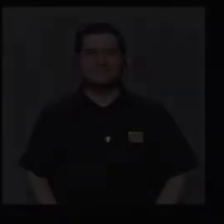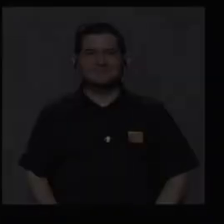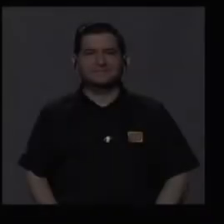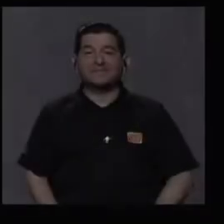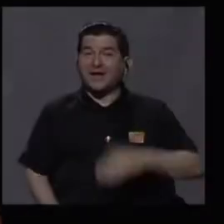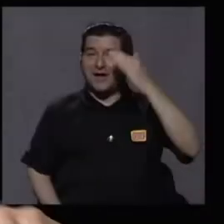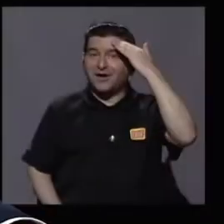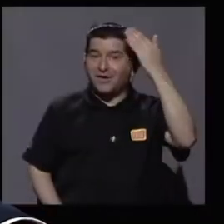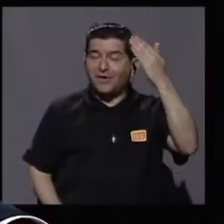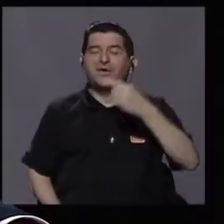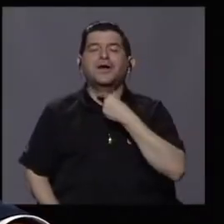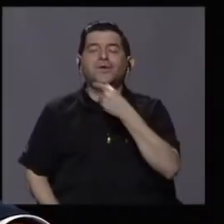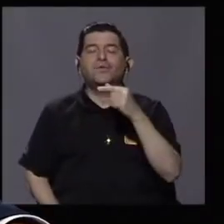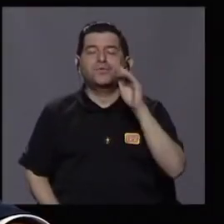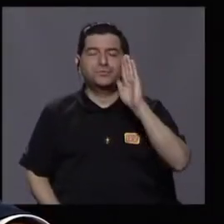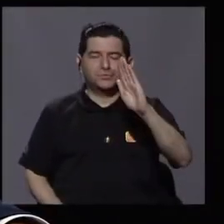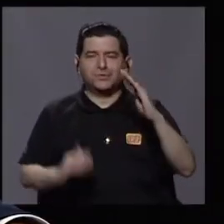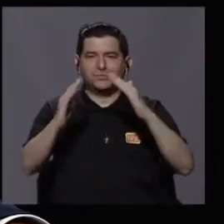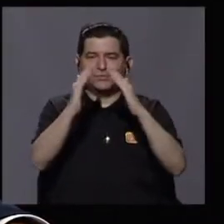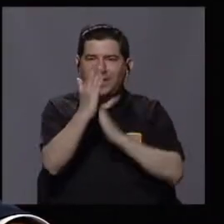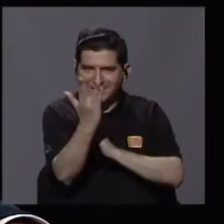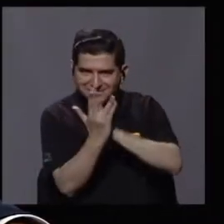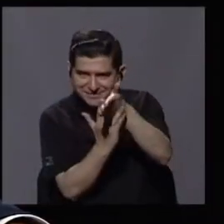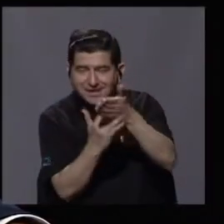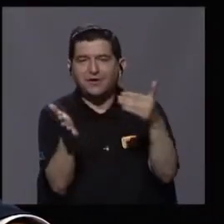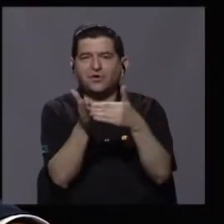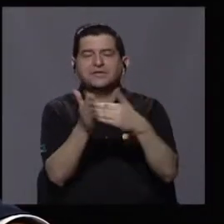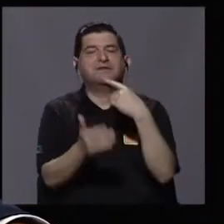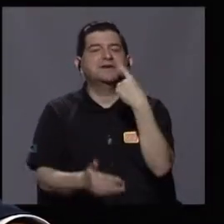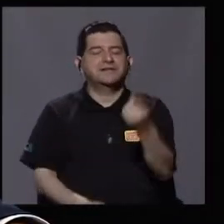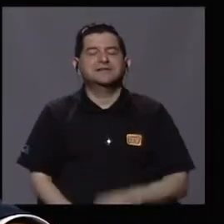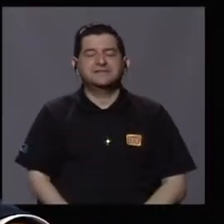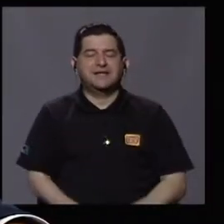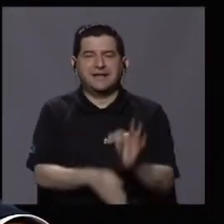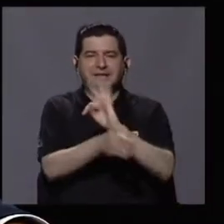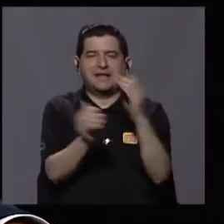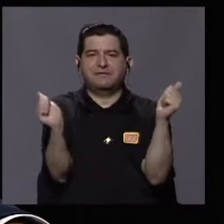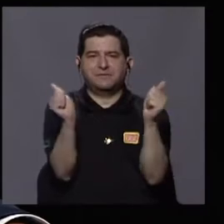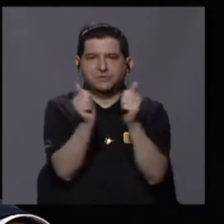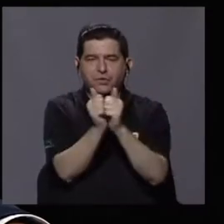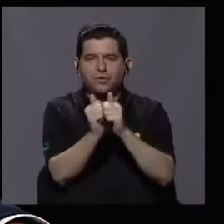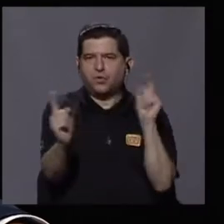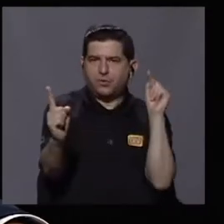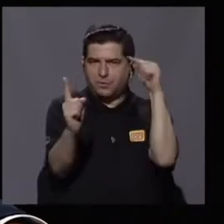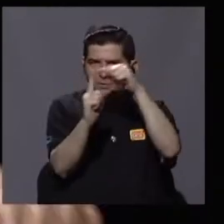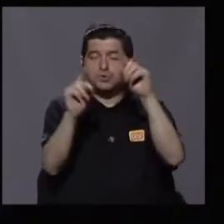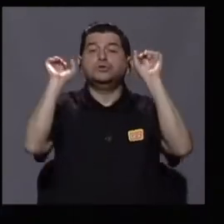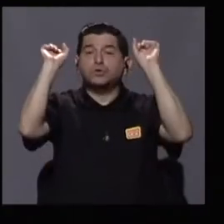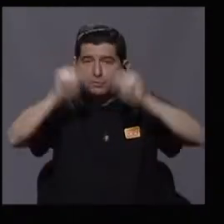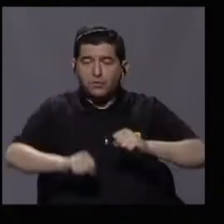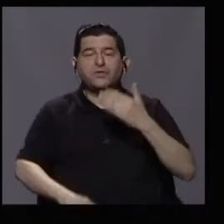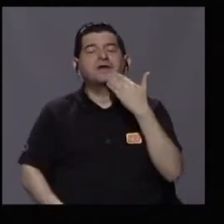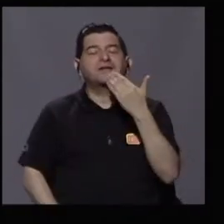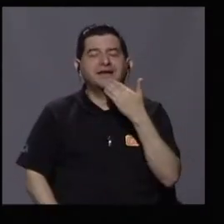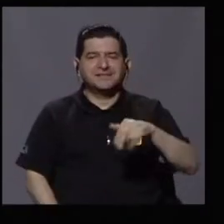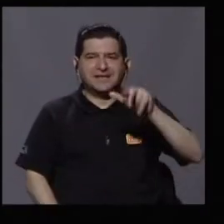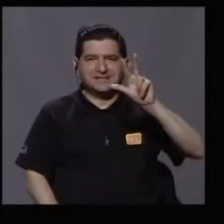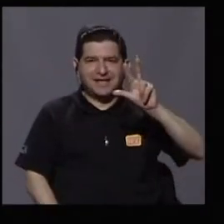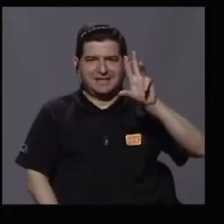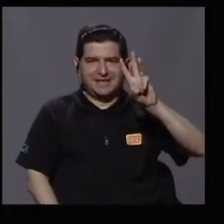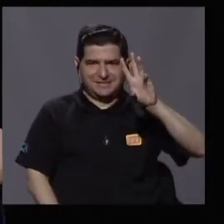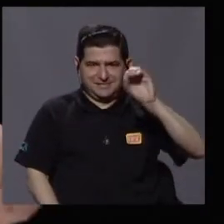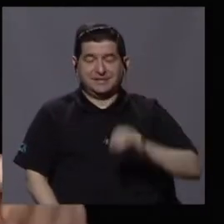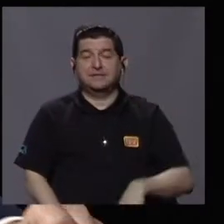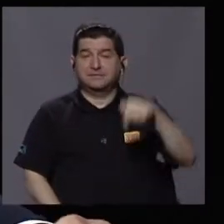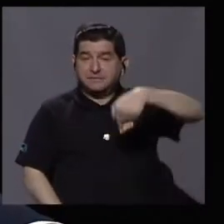hola es un placer estar en sus casas y otra vez decirle que la televisión consentido es posible gracias a 360 y hoy vamos a